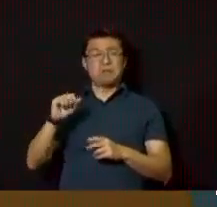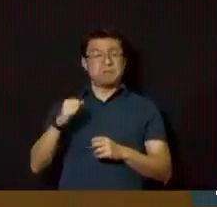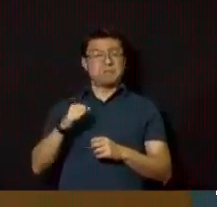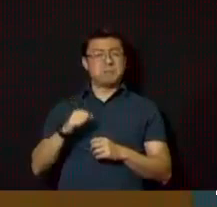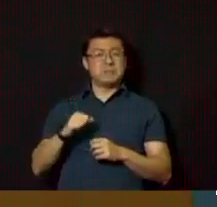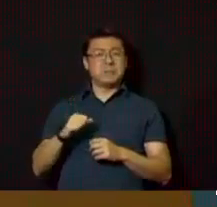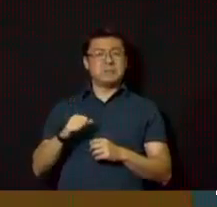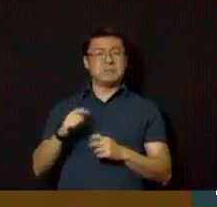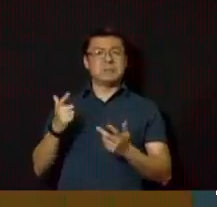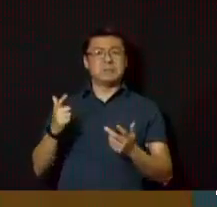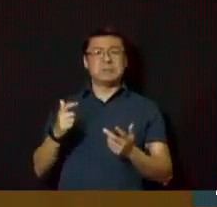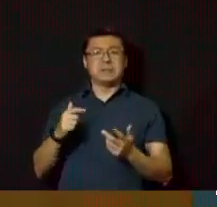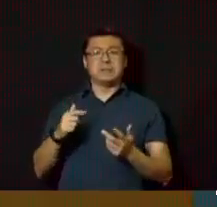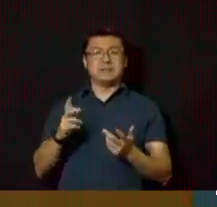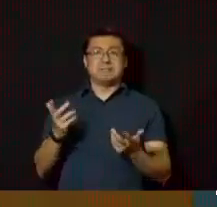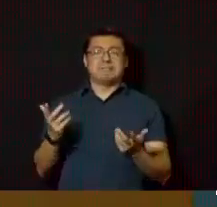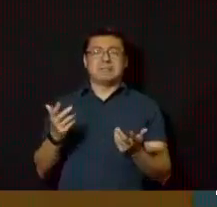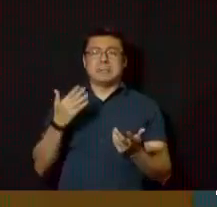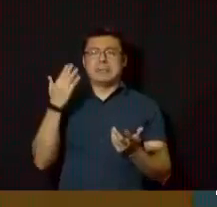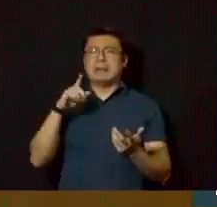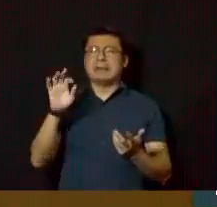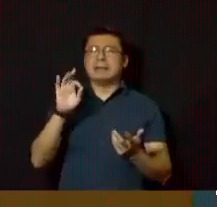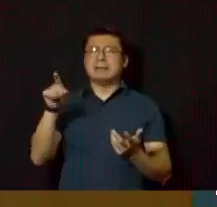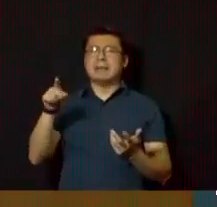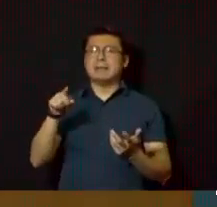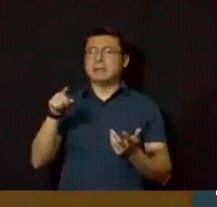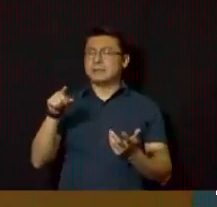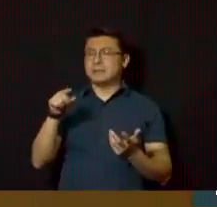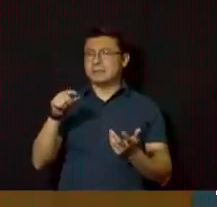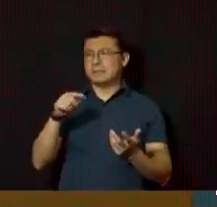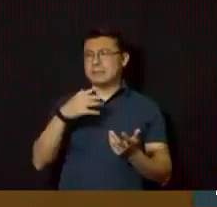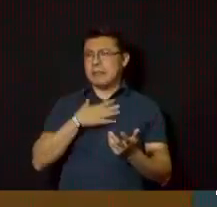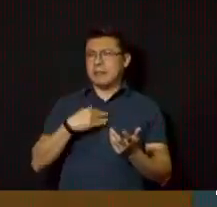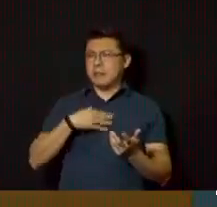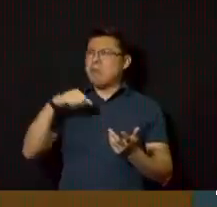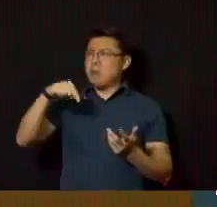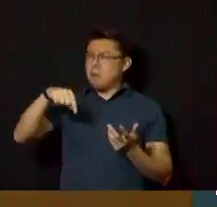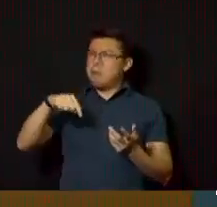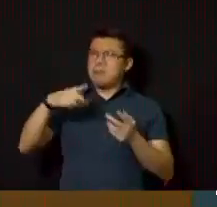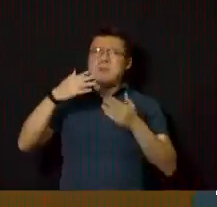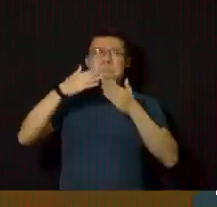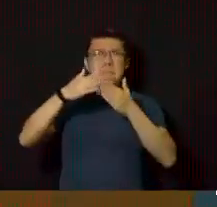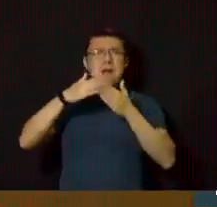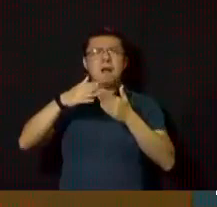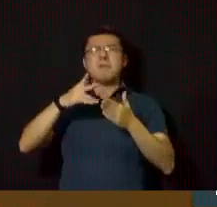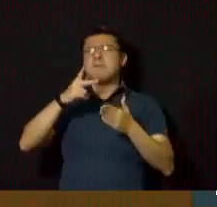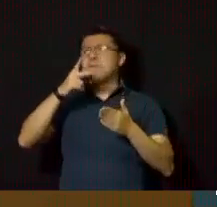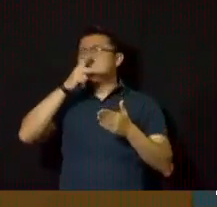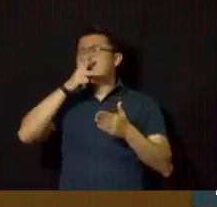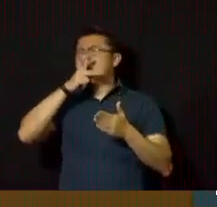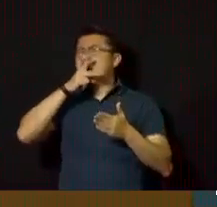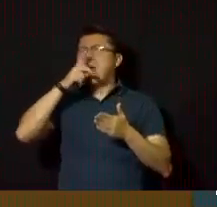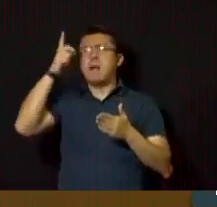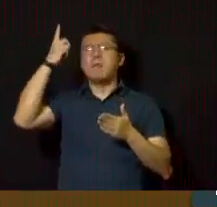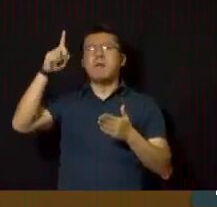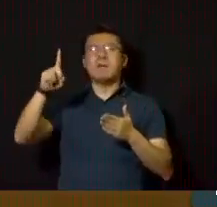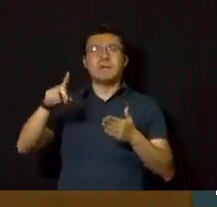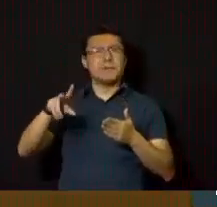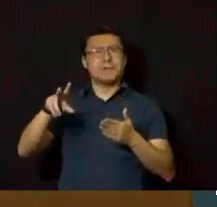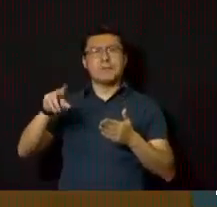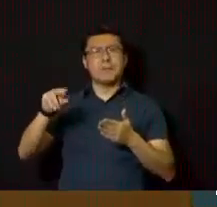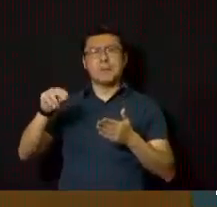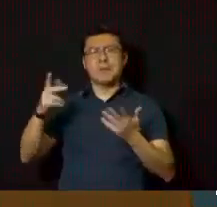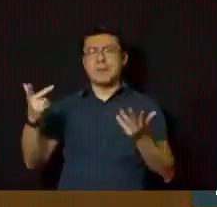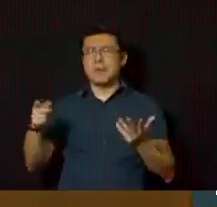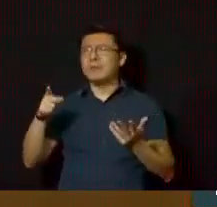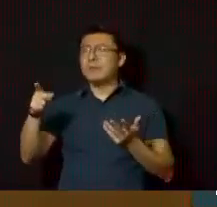traigo todo este barco. O sea, no pudiera decir, ¿no? Decir, mi papá contrató este barco. A lo mejor el que estaba ahí hasta te regalaba. Pero no, le